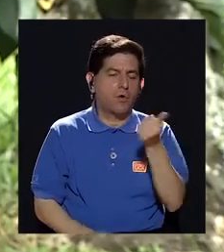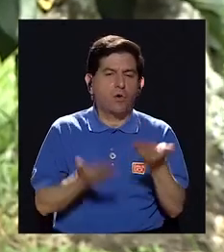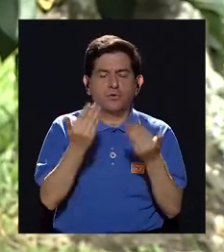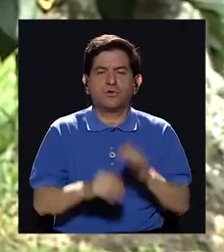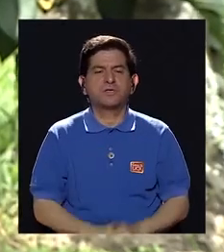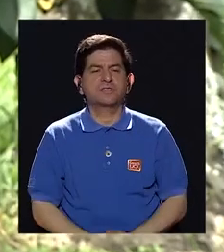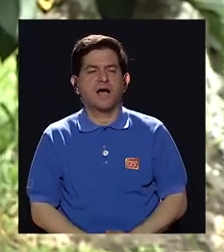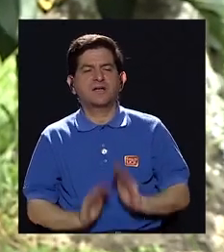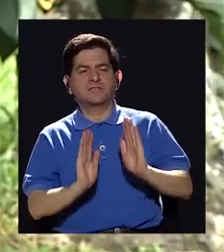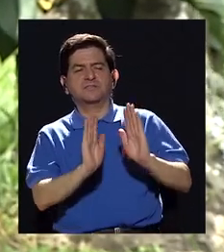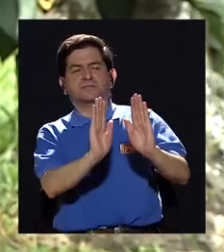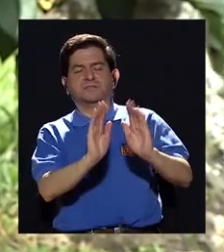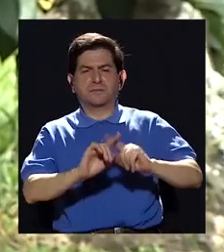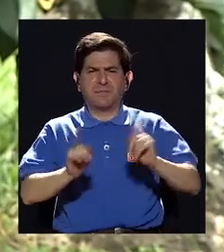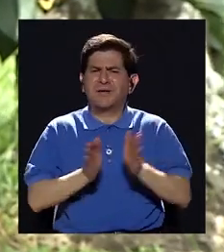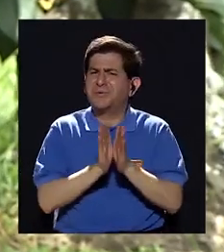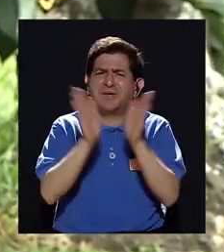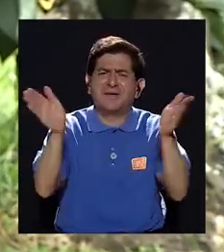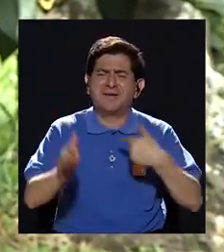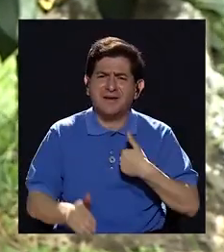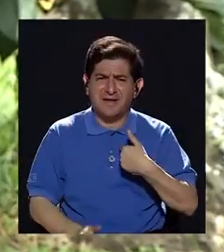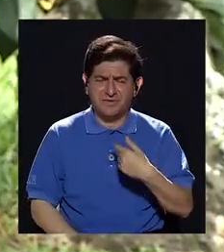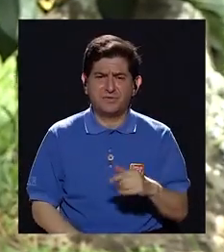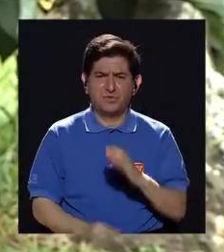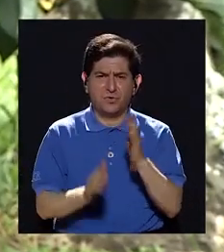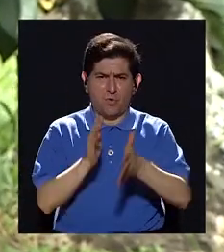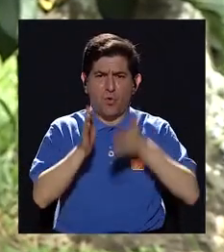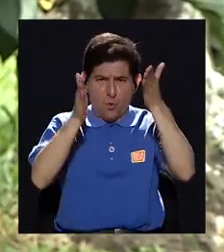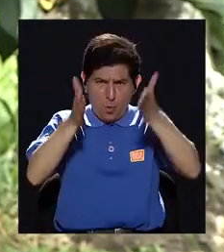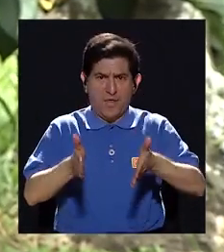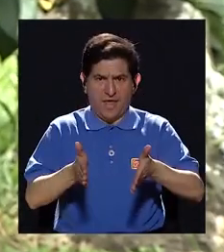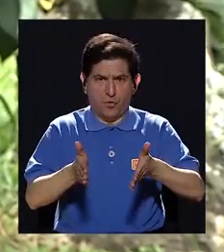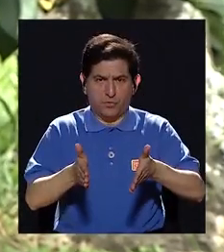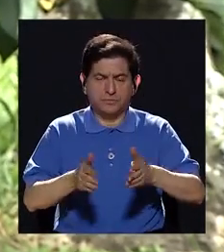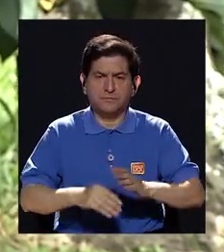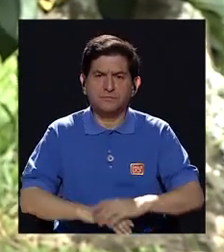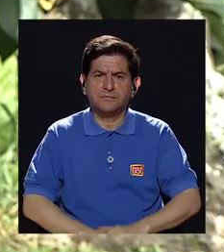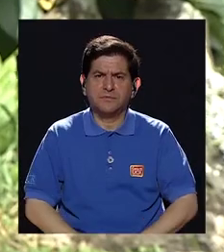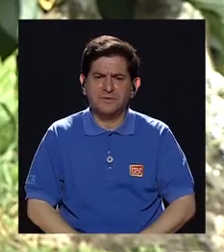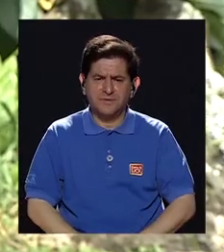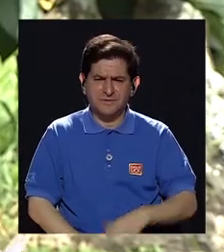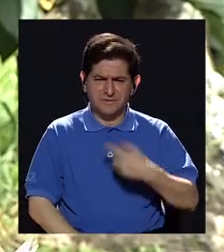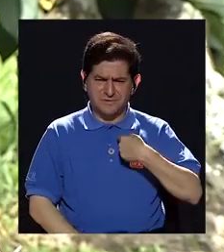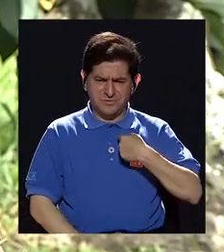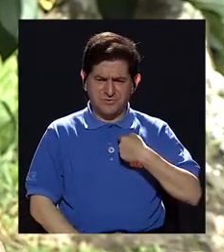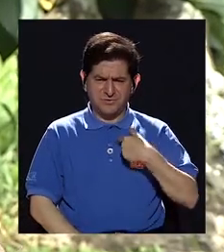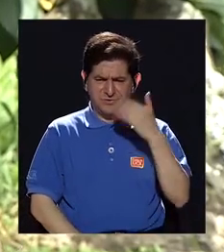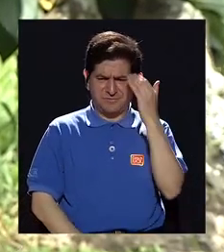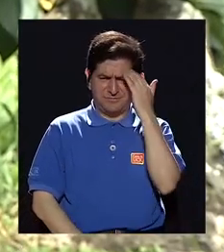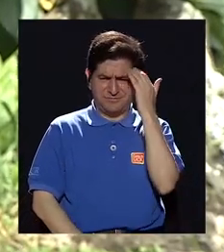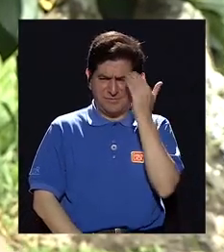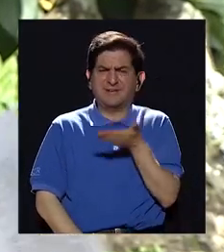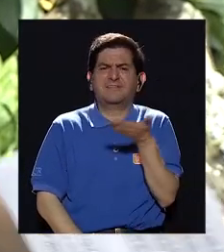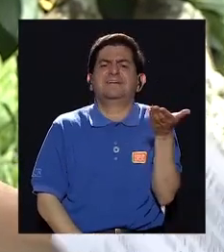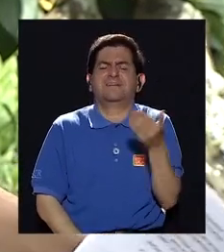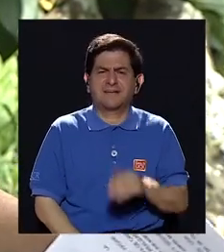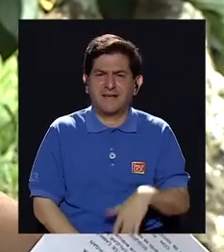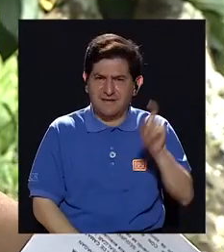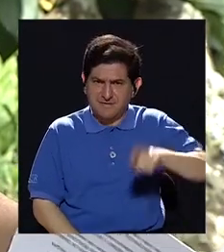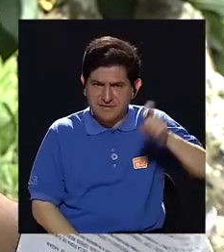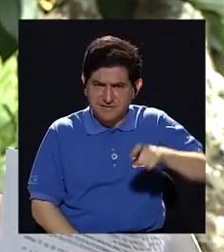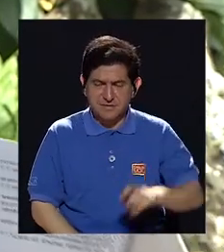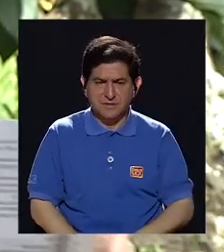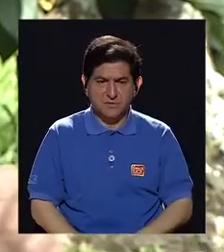poquito más largo, pero en términos generales, yo como cuidador, qué debería tener en cuenta en términos de